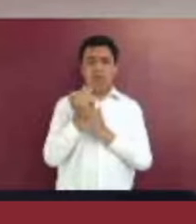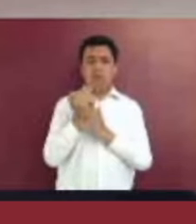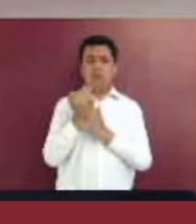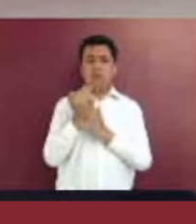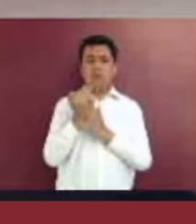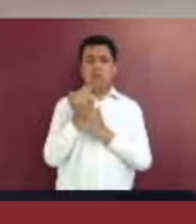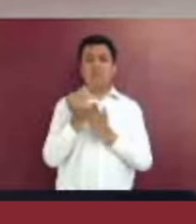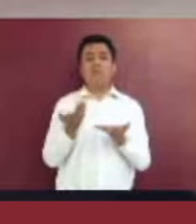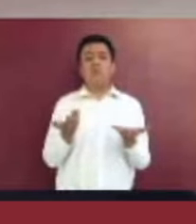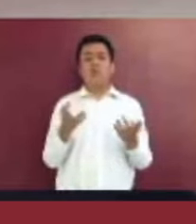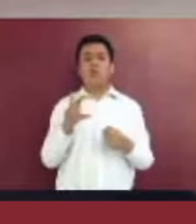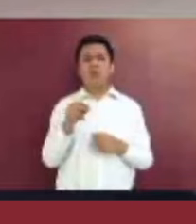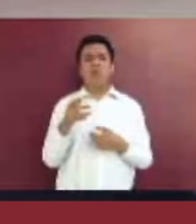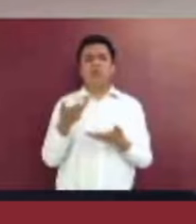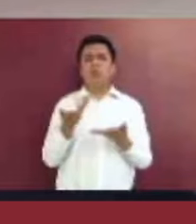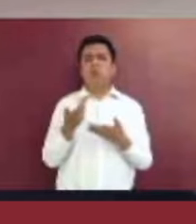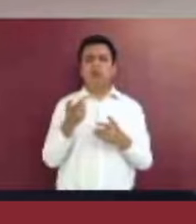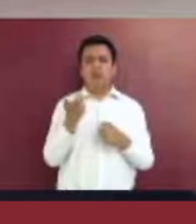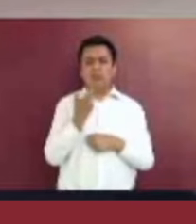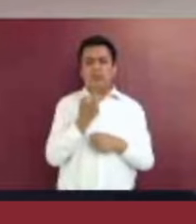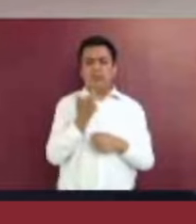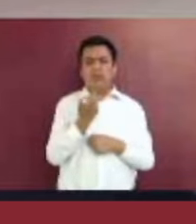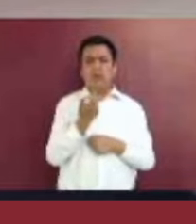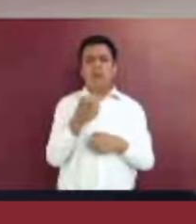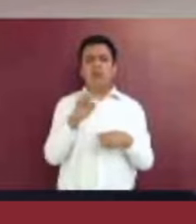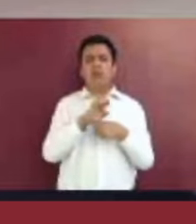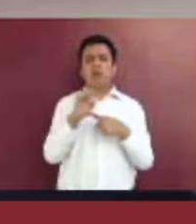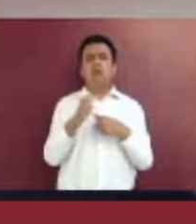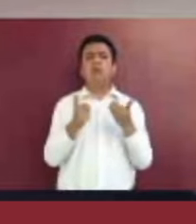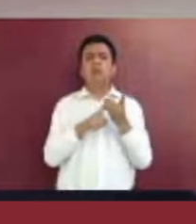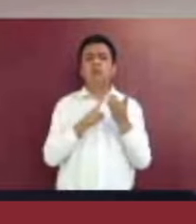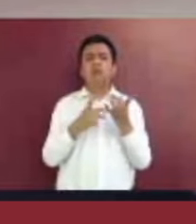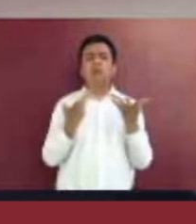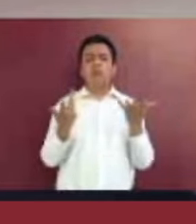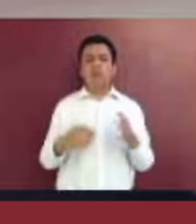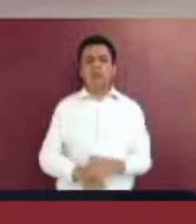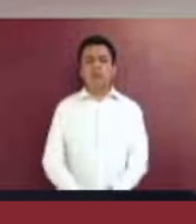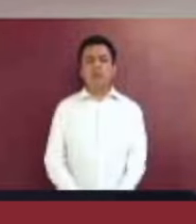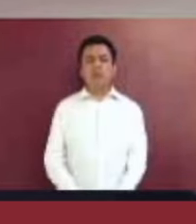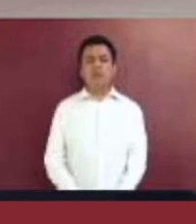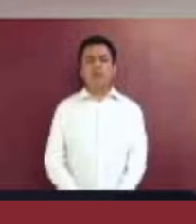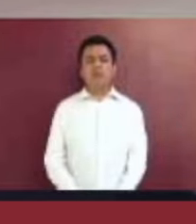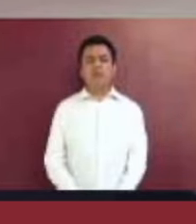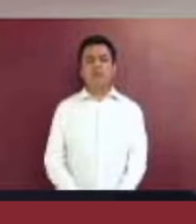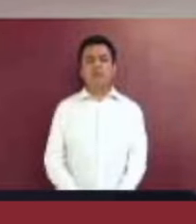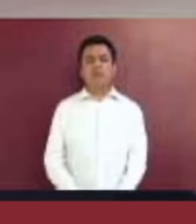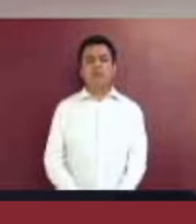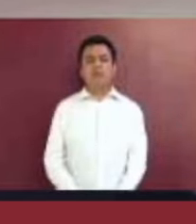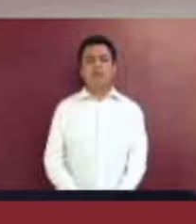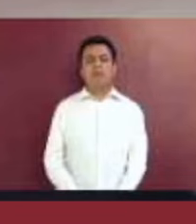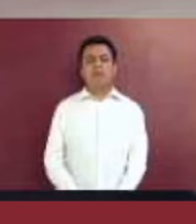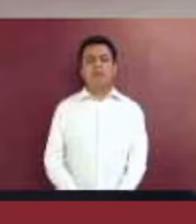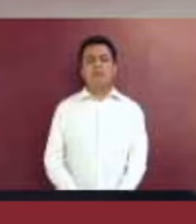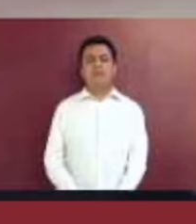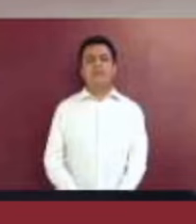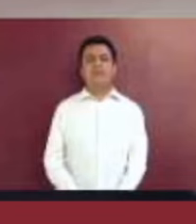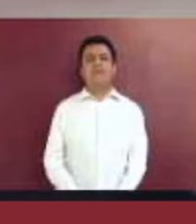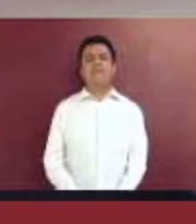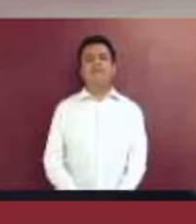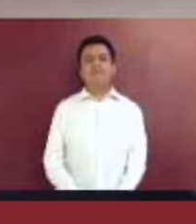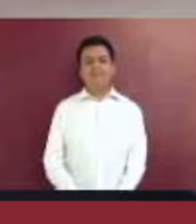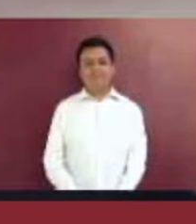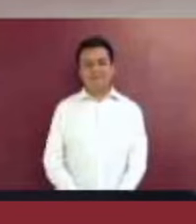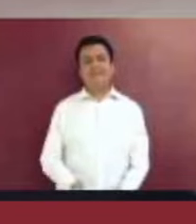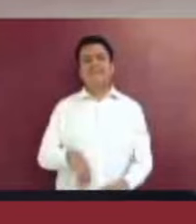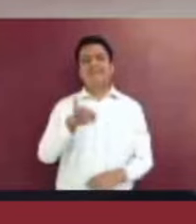liderada por Claudia candidata a la de México por la coalición sigamos haciendo historia conformada por morena